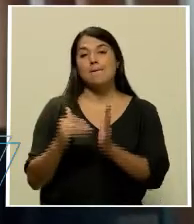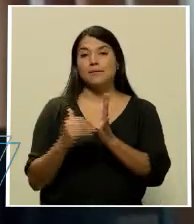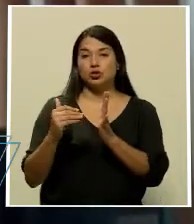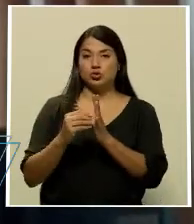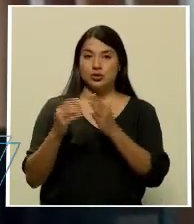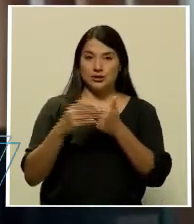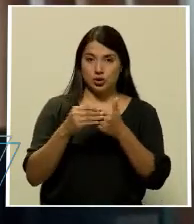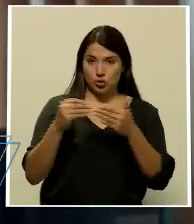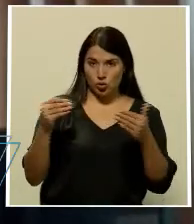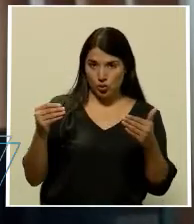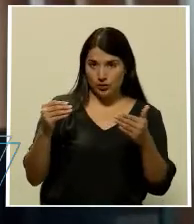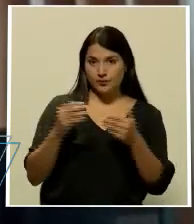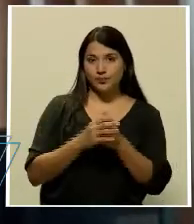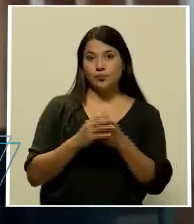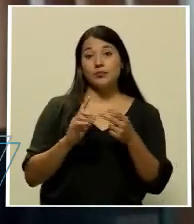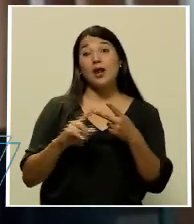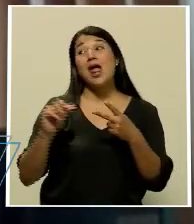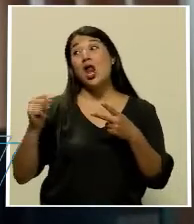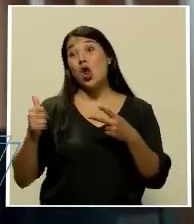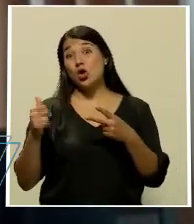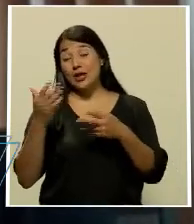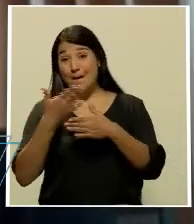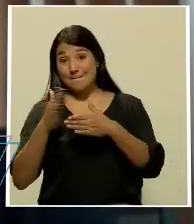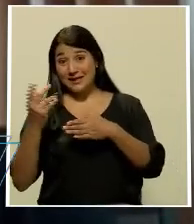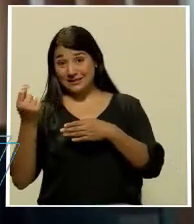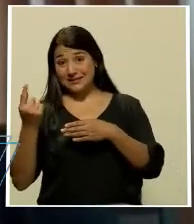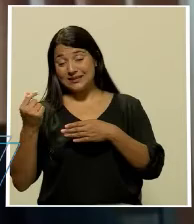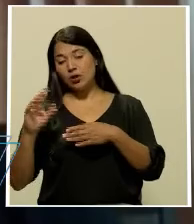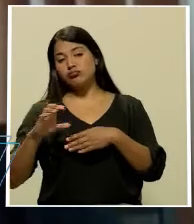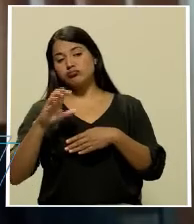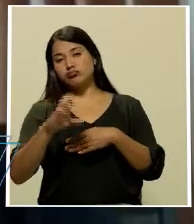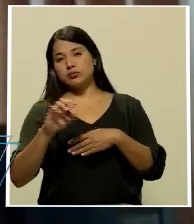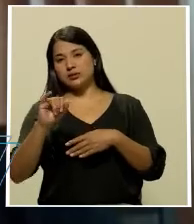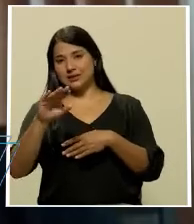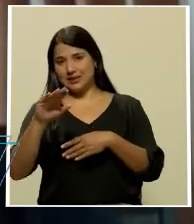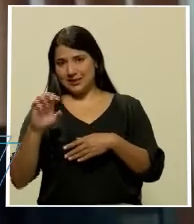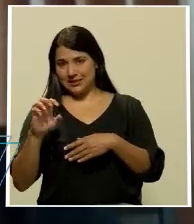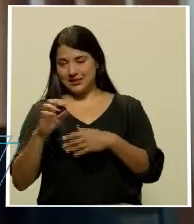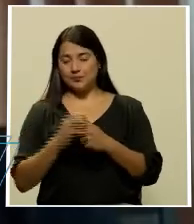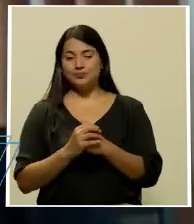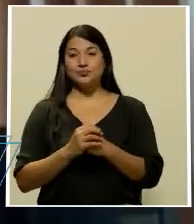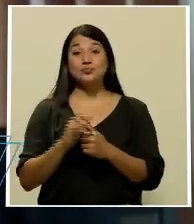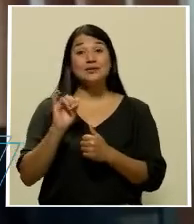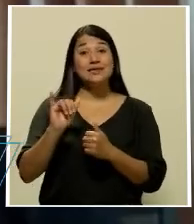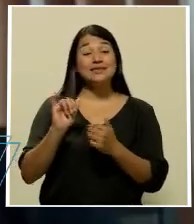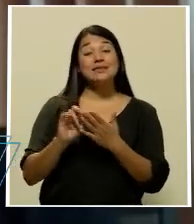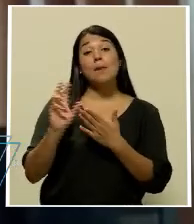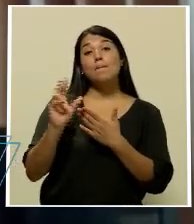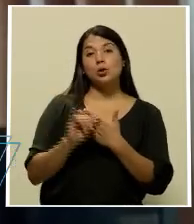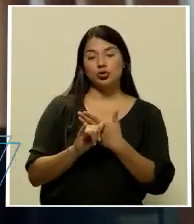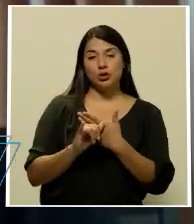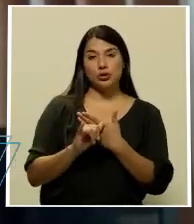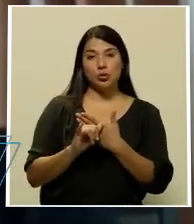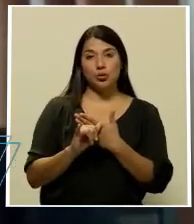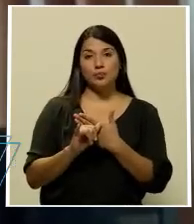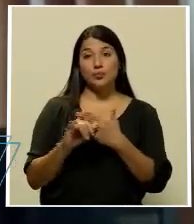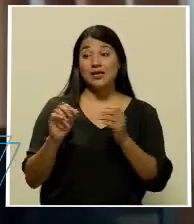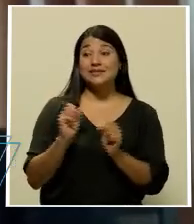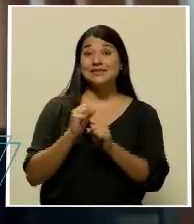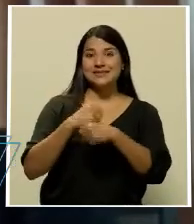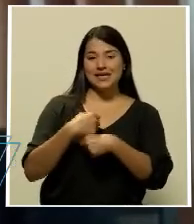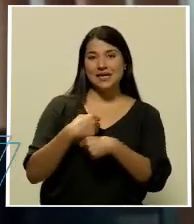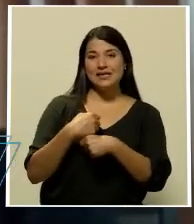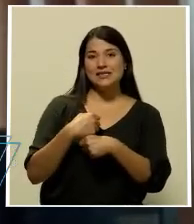contrapartida establecida por el Instituto Costarricense de Electricidad. Esta operación fue una operación que se hizo